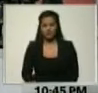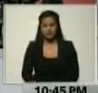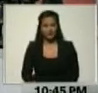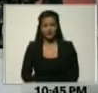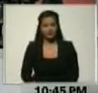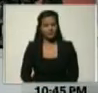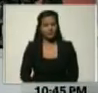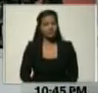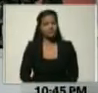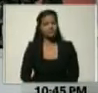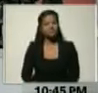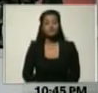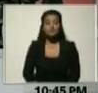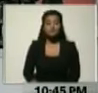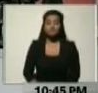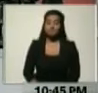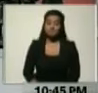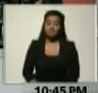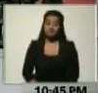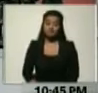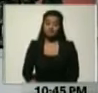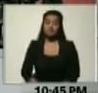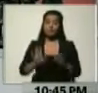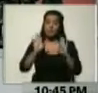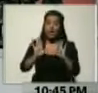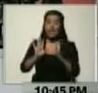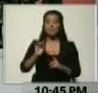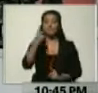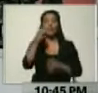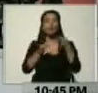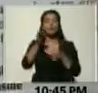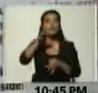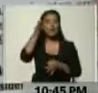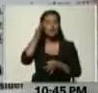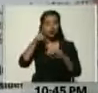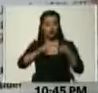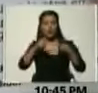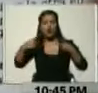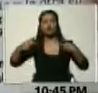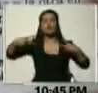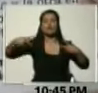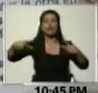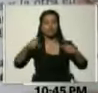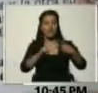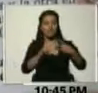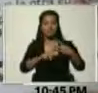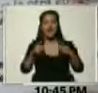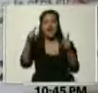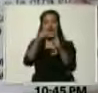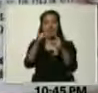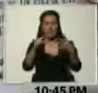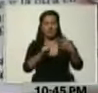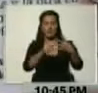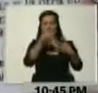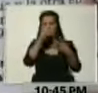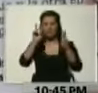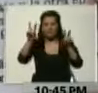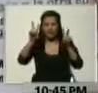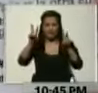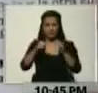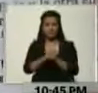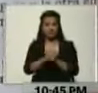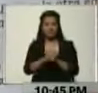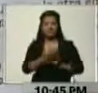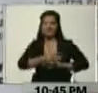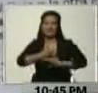Entrega de la patria, lo que quiere primero justicia, voluntad popular, ADECO, PEI y todo su derivado. Móvil y Conoco, un nuevo